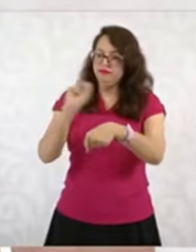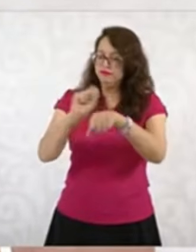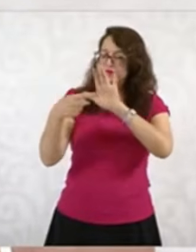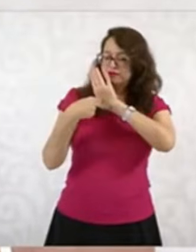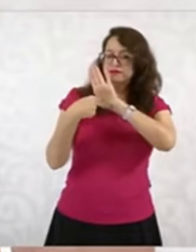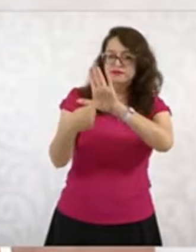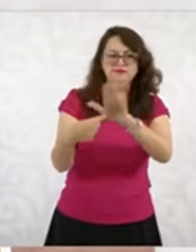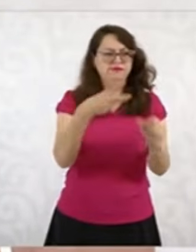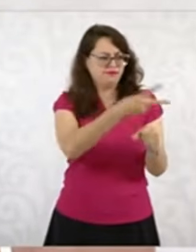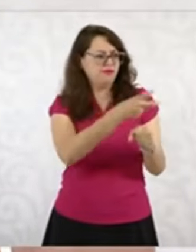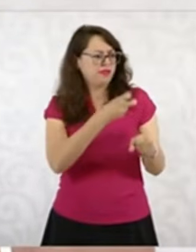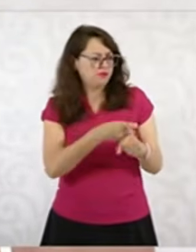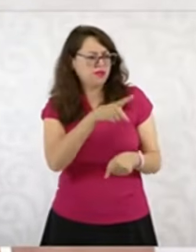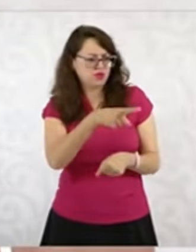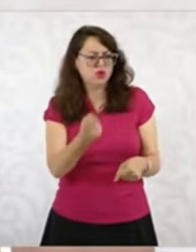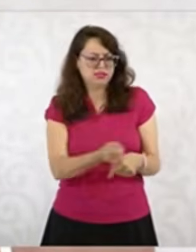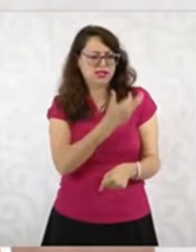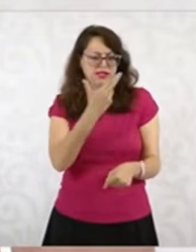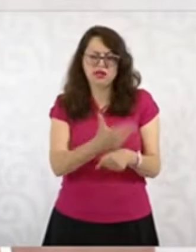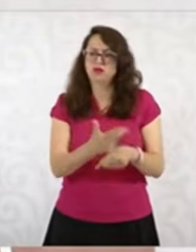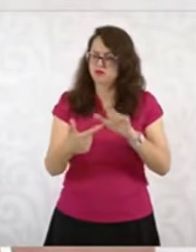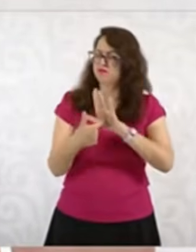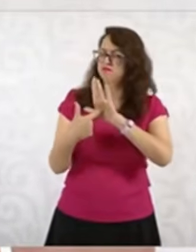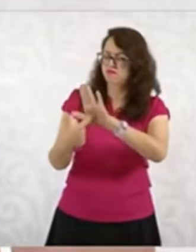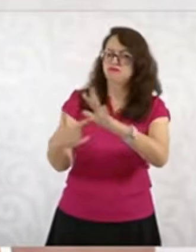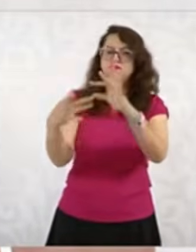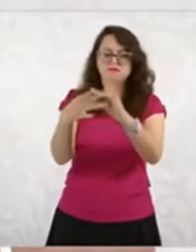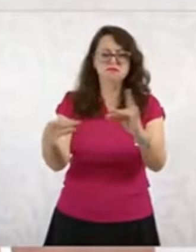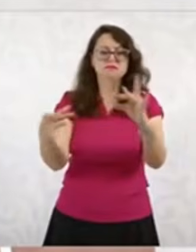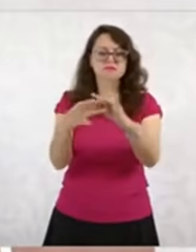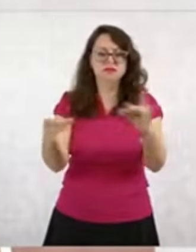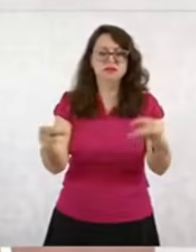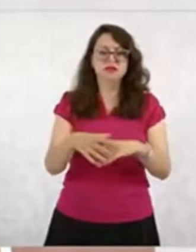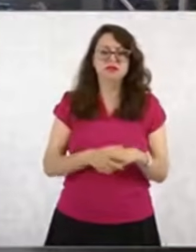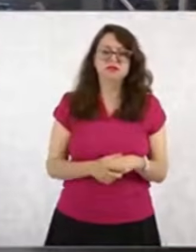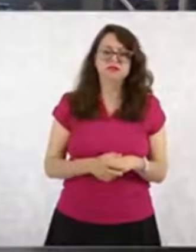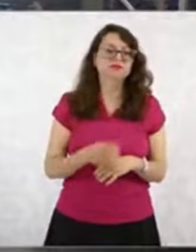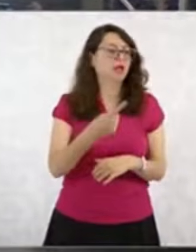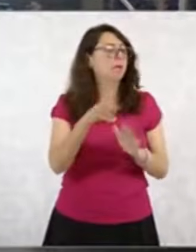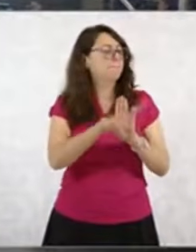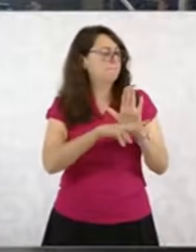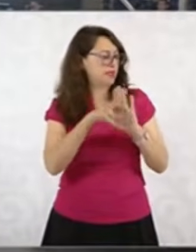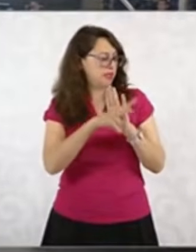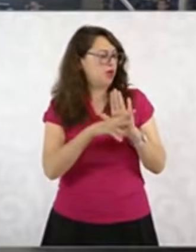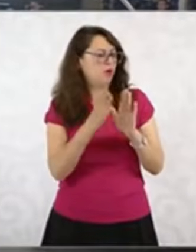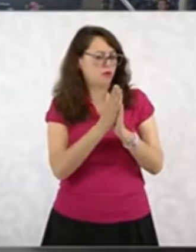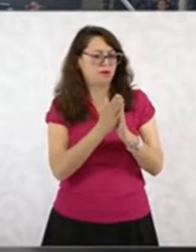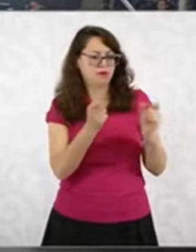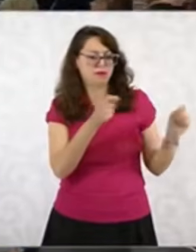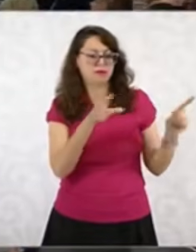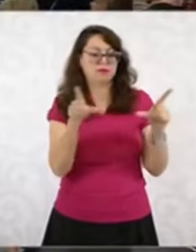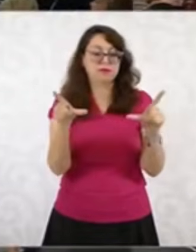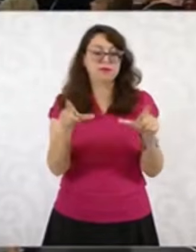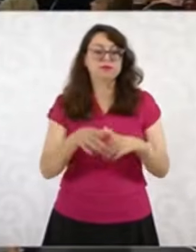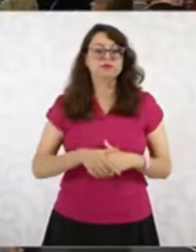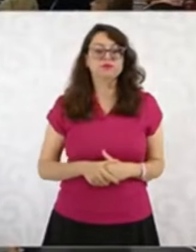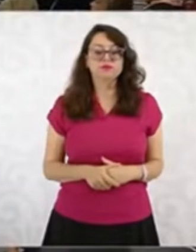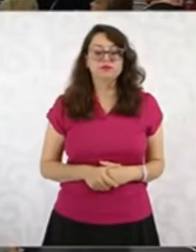pueda platicar un poco más de cómo van las conversaciones. A ver, ponlo para que se conozca.